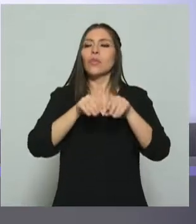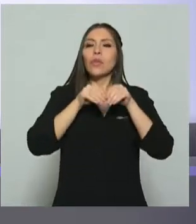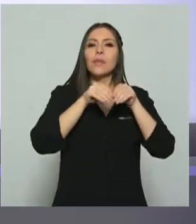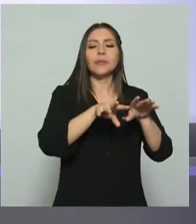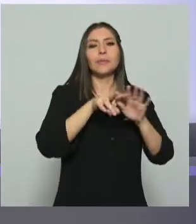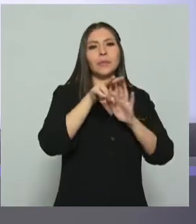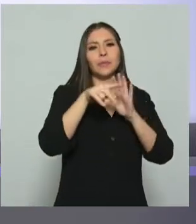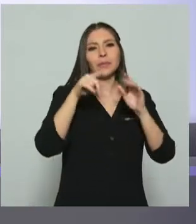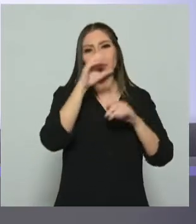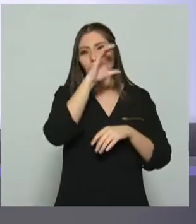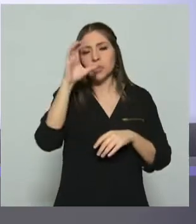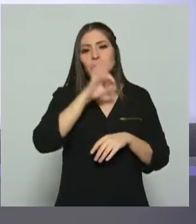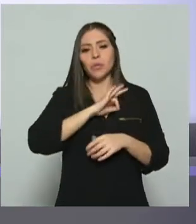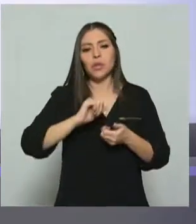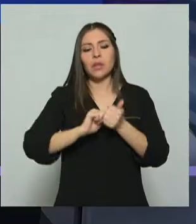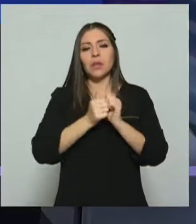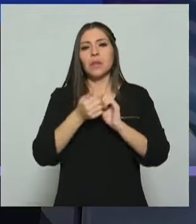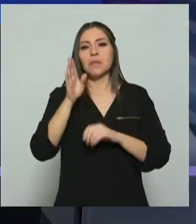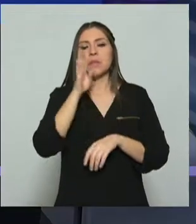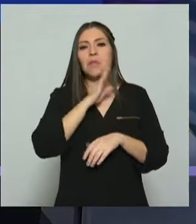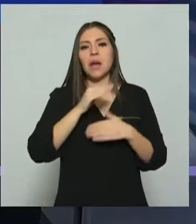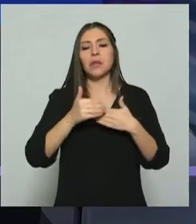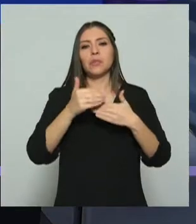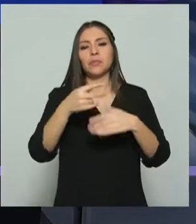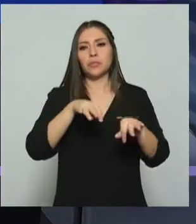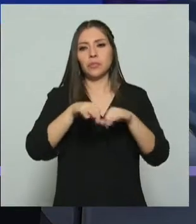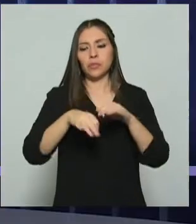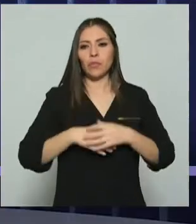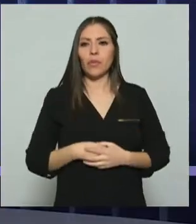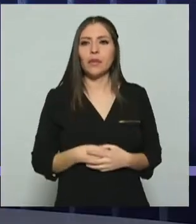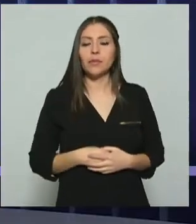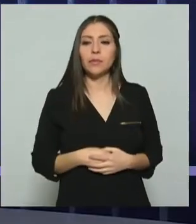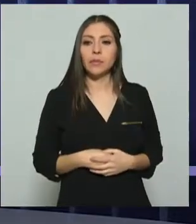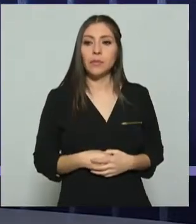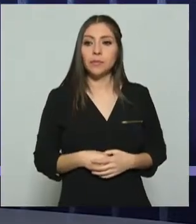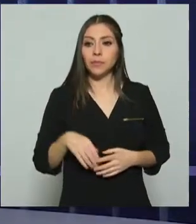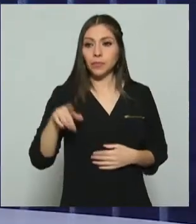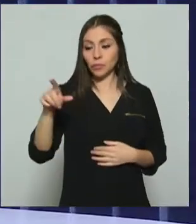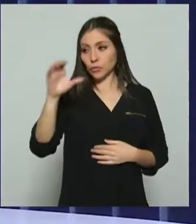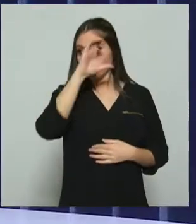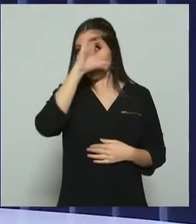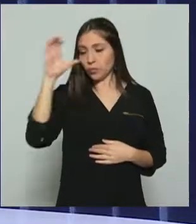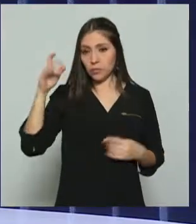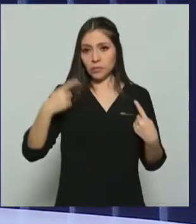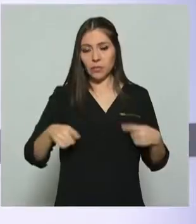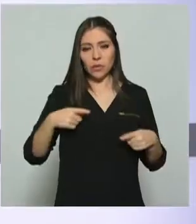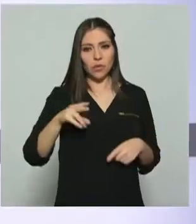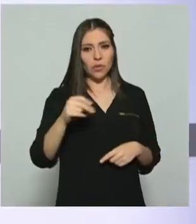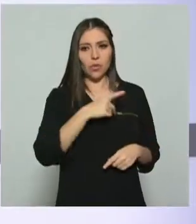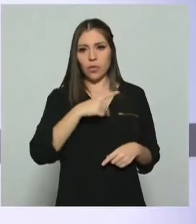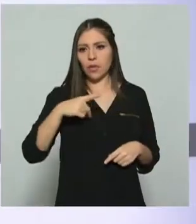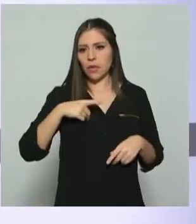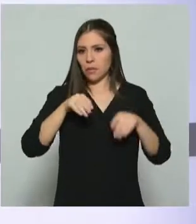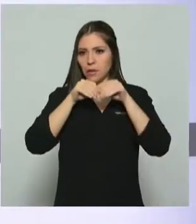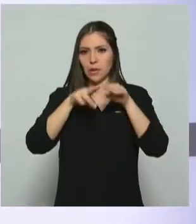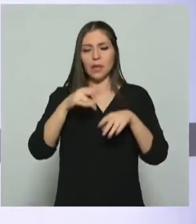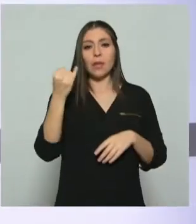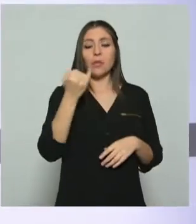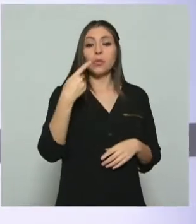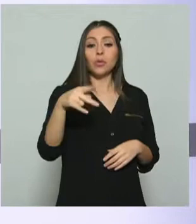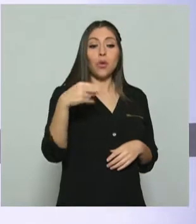podrían entorpecer el proceso. Así es, entonces no hay que revelar la fotografía del individuo. Así es, porque además ni su nombre completo. Ni su nombre